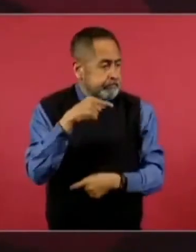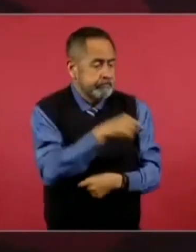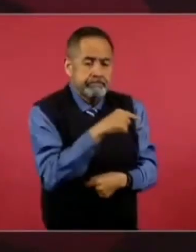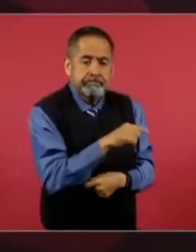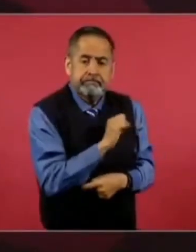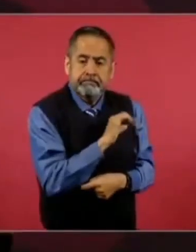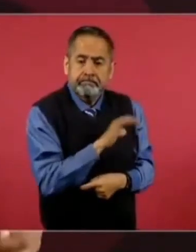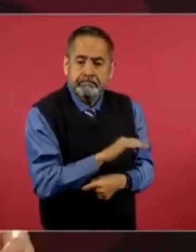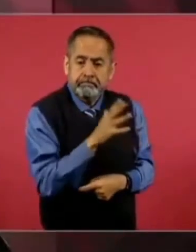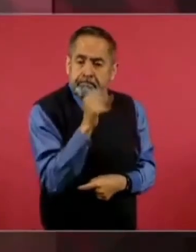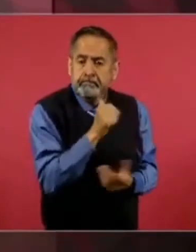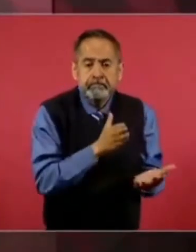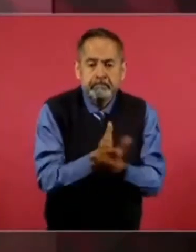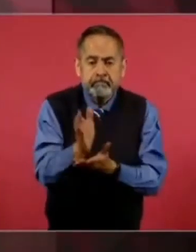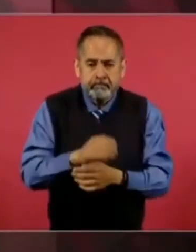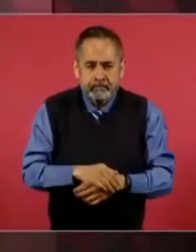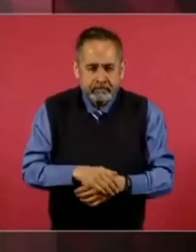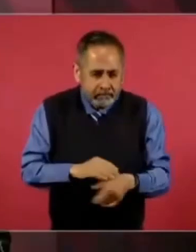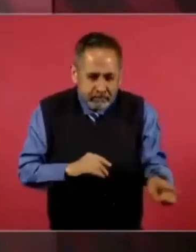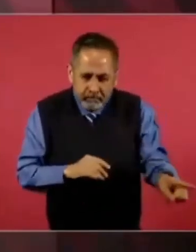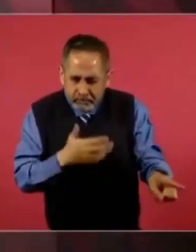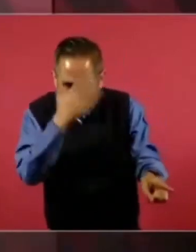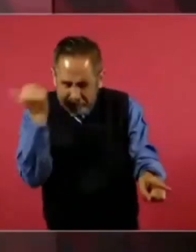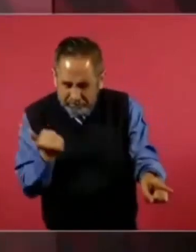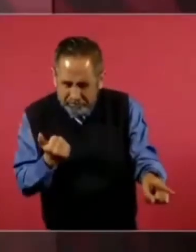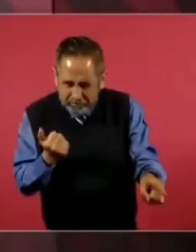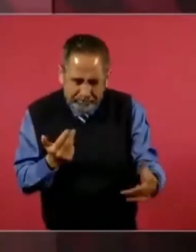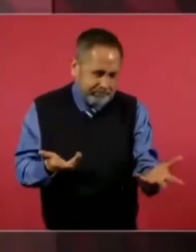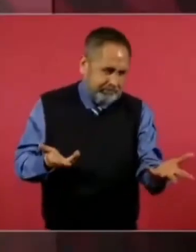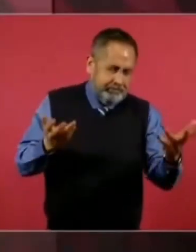No lo sabía, primero,